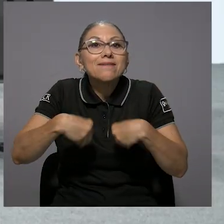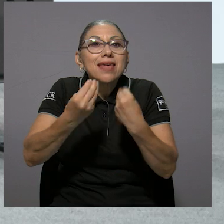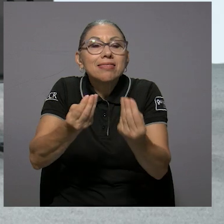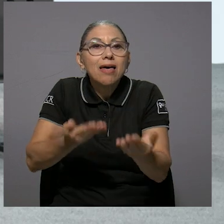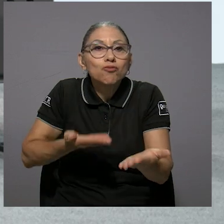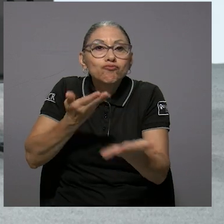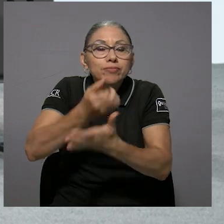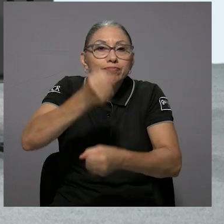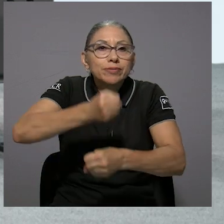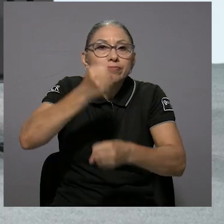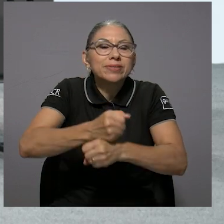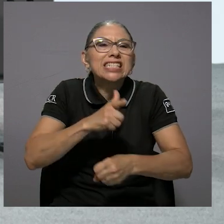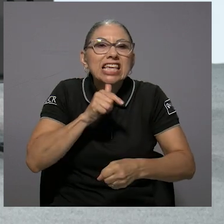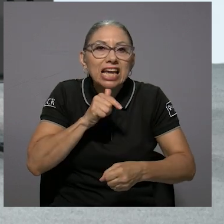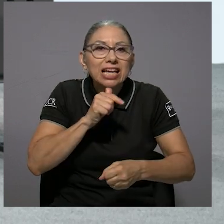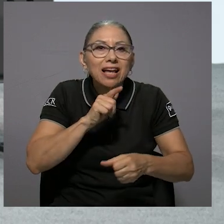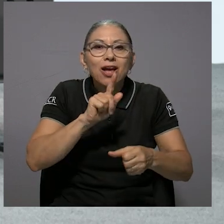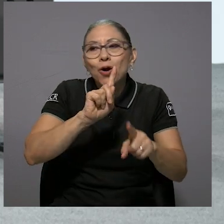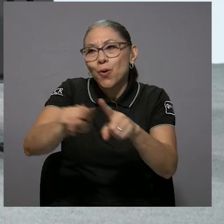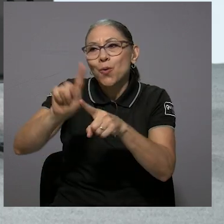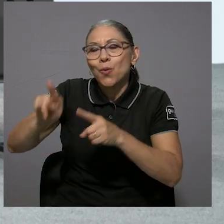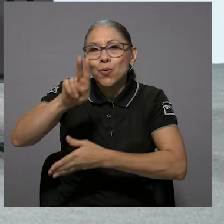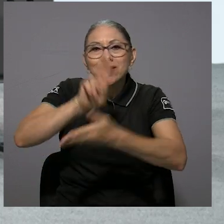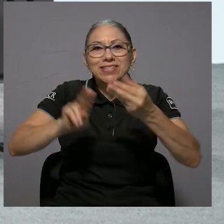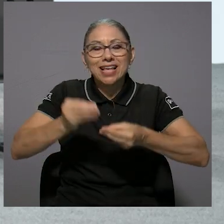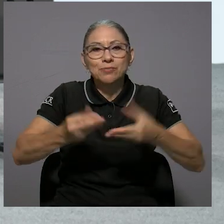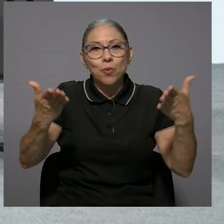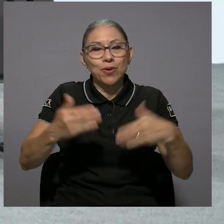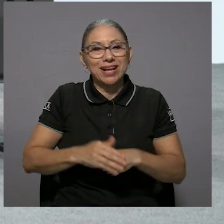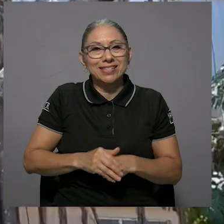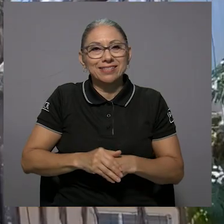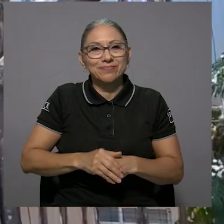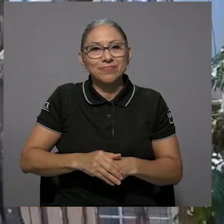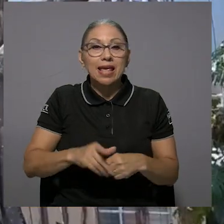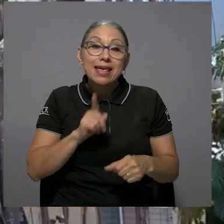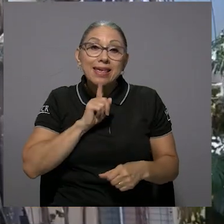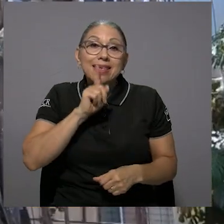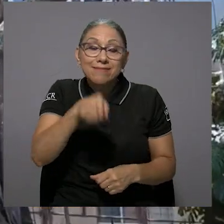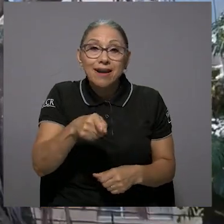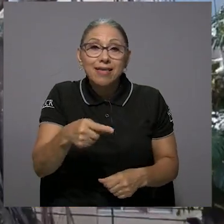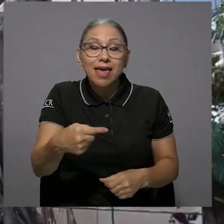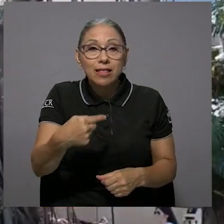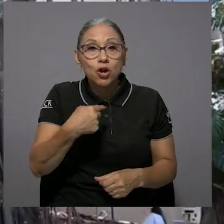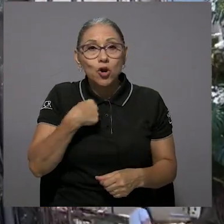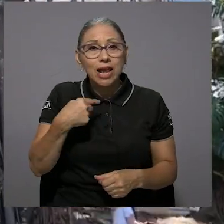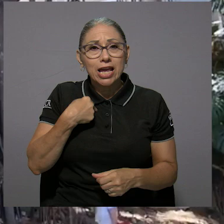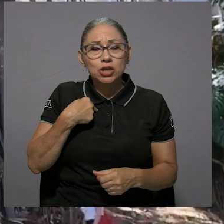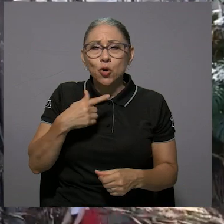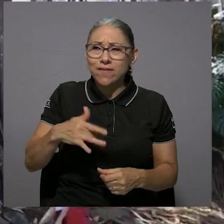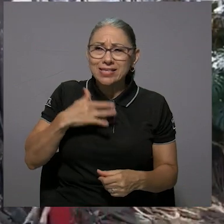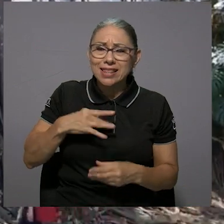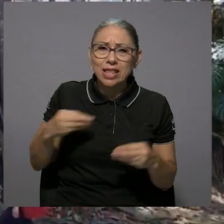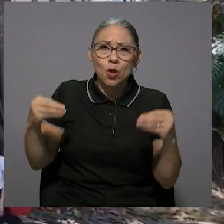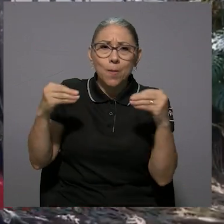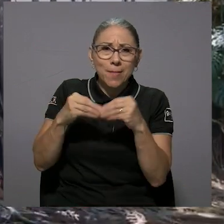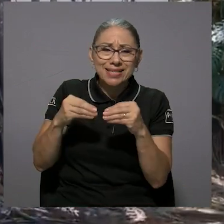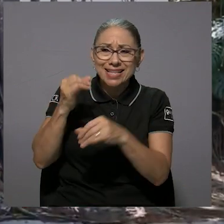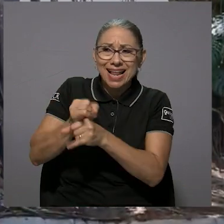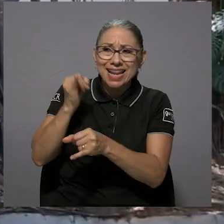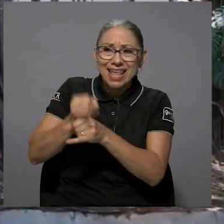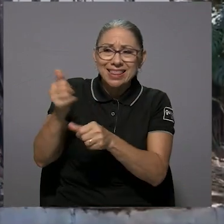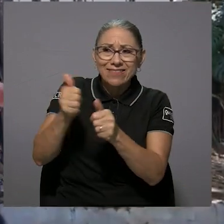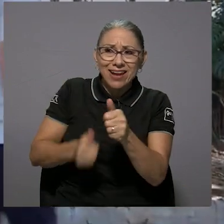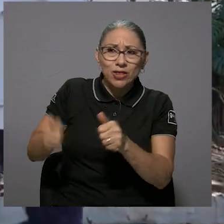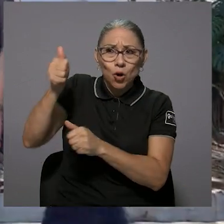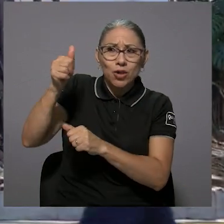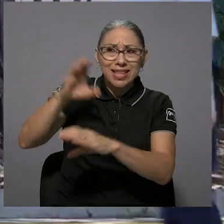las universidades públicas. Y que en realidad lo que yo había percibido más del ente rector, en este caso de ciencia y